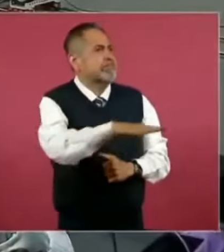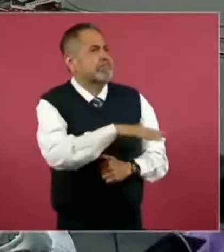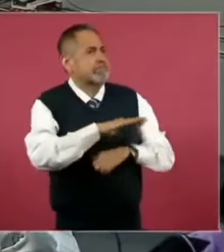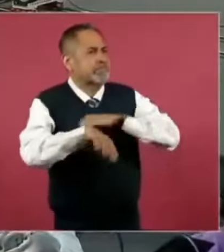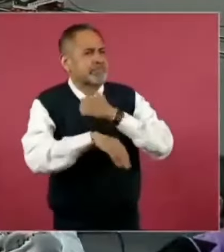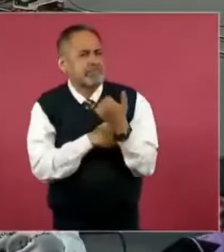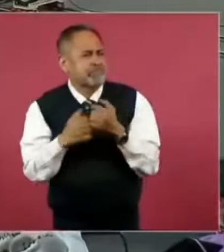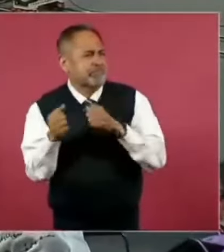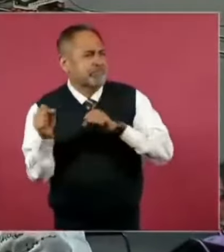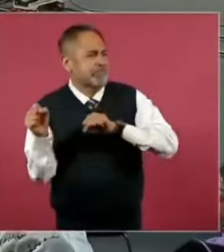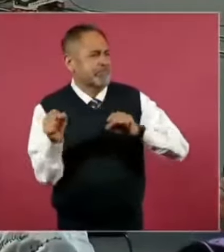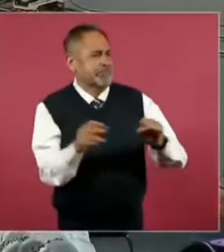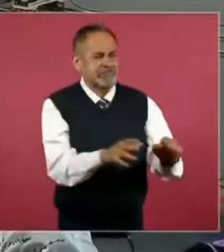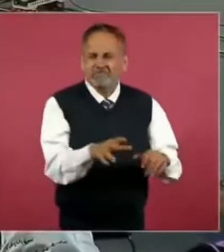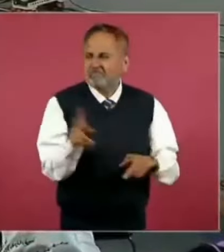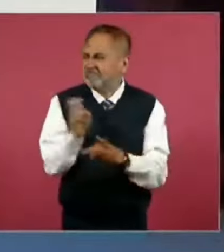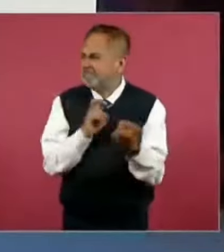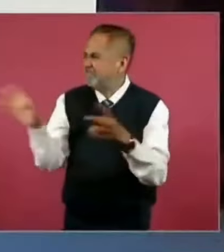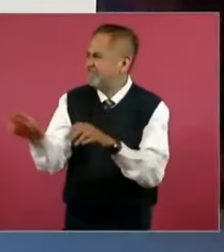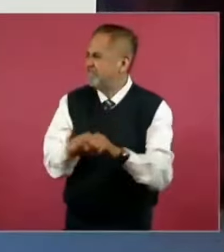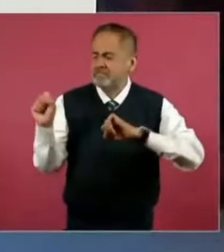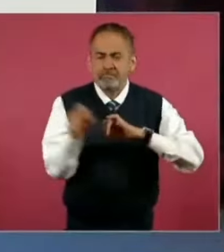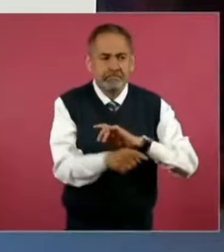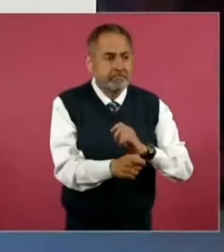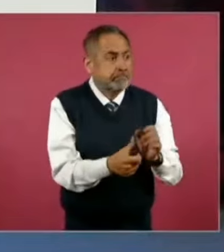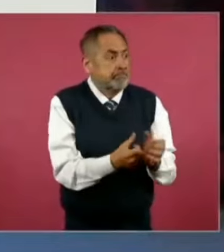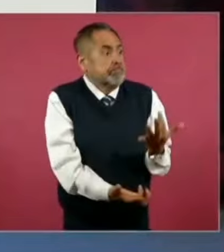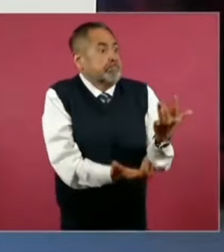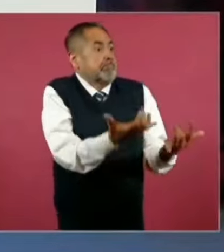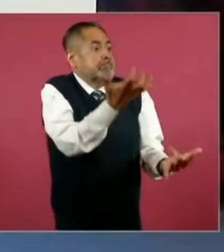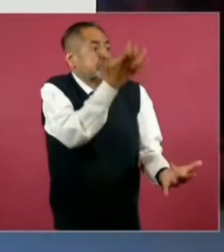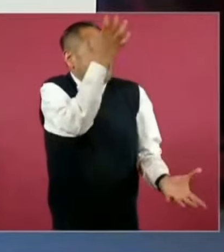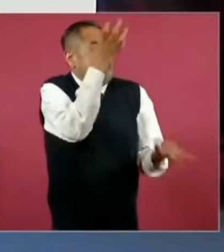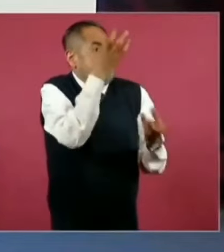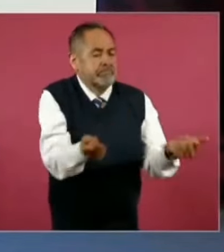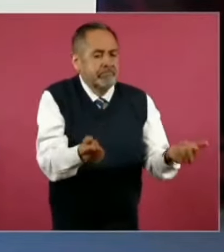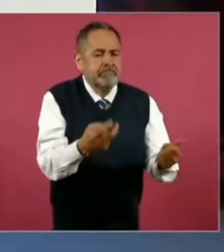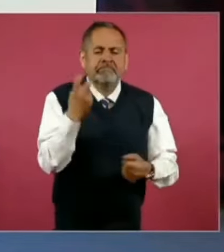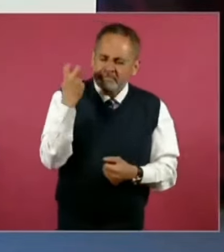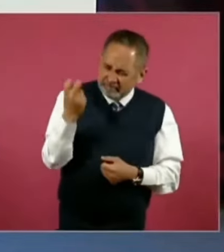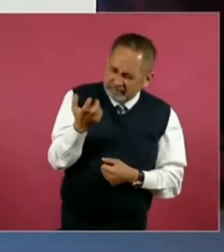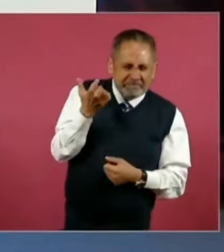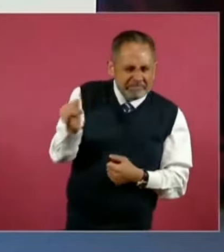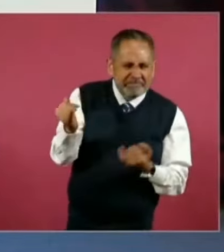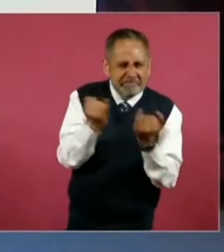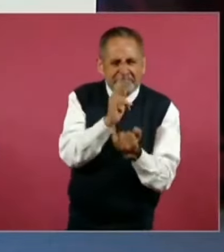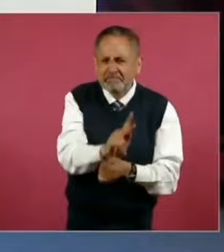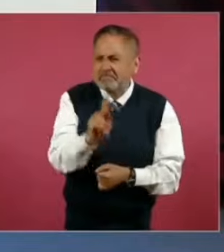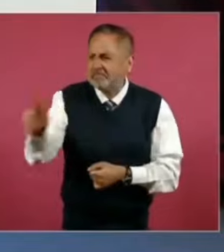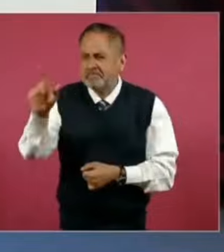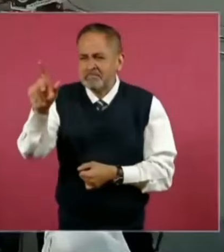por avaricia y robo. Eso es Morelos. Ya.